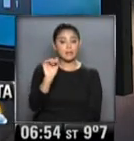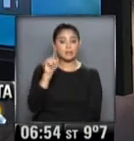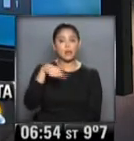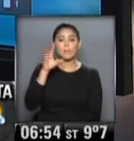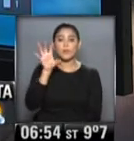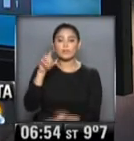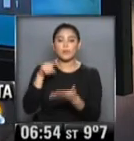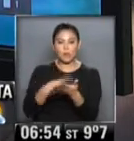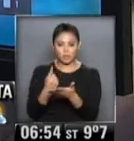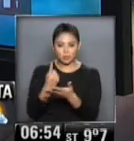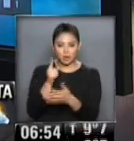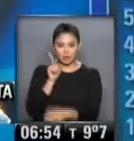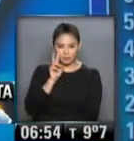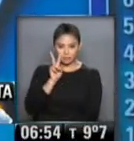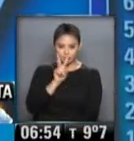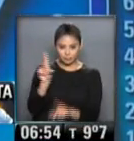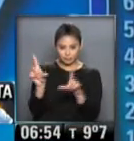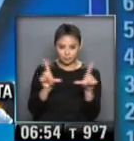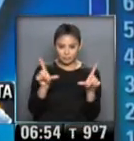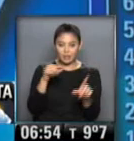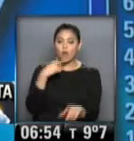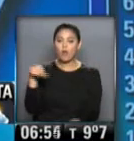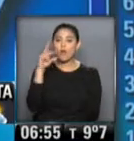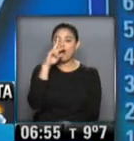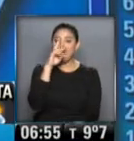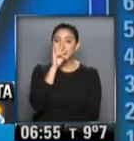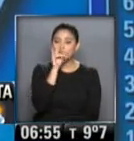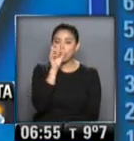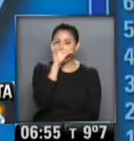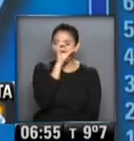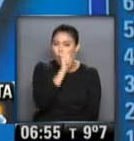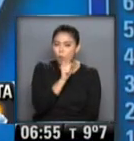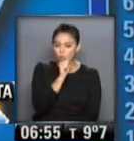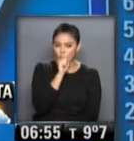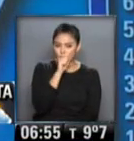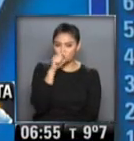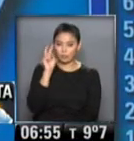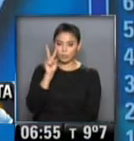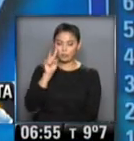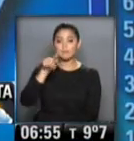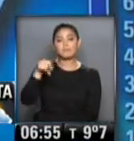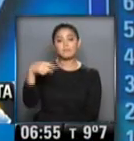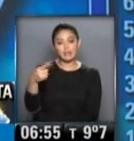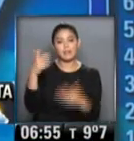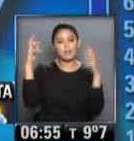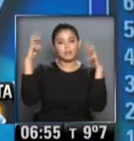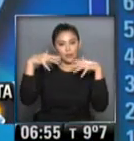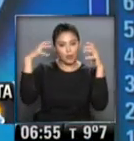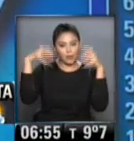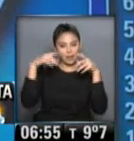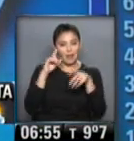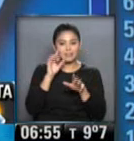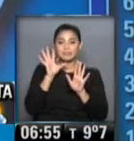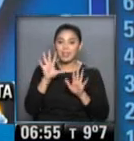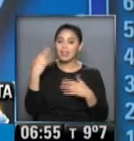provincia de Buenos Aires, sur del litoral, azul intenso. Para mañana la probabilidad de lluvias, Cari,